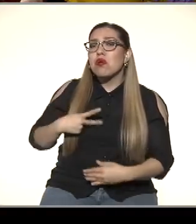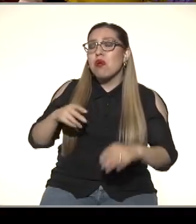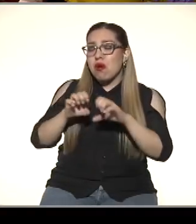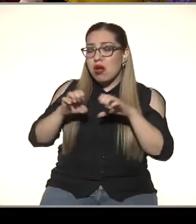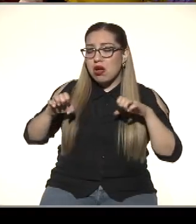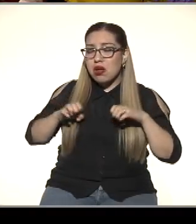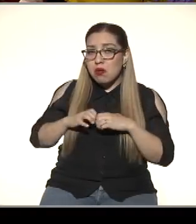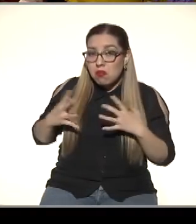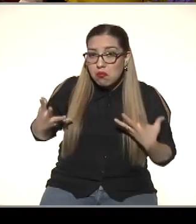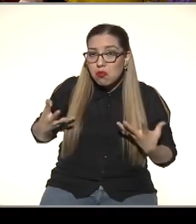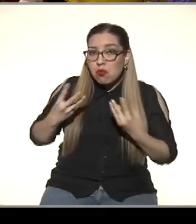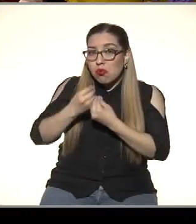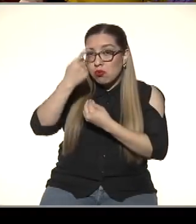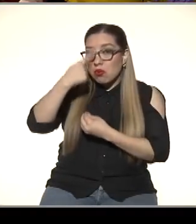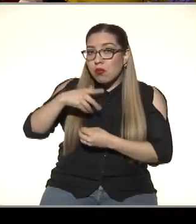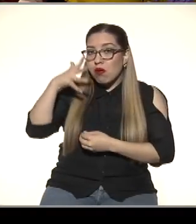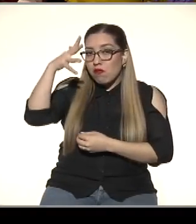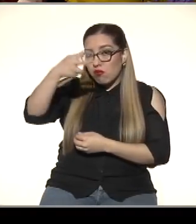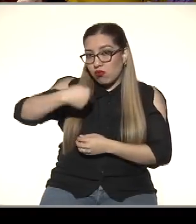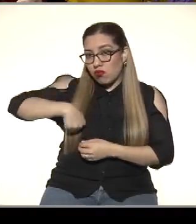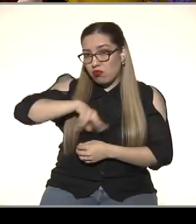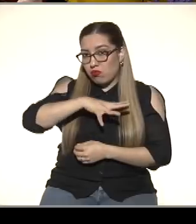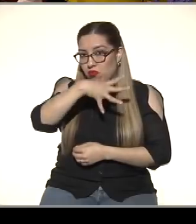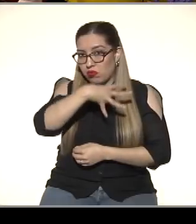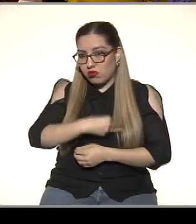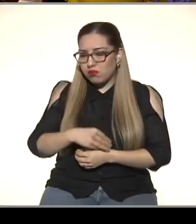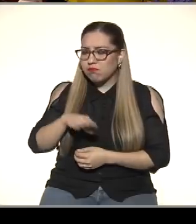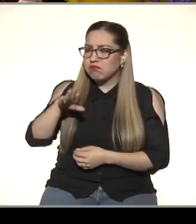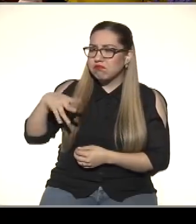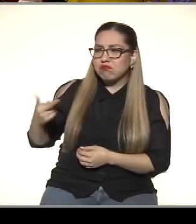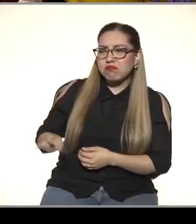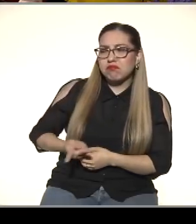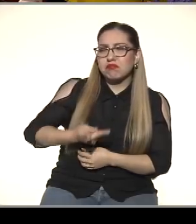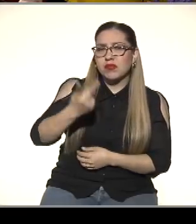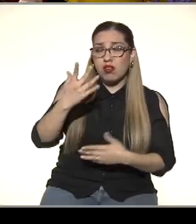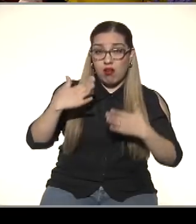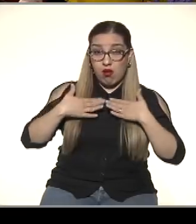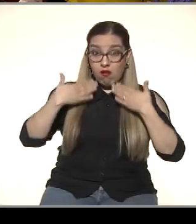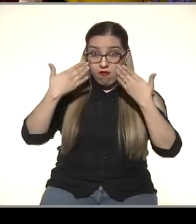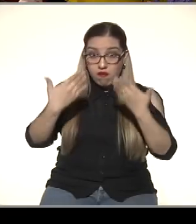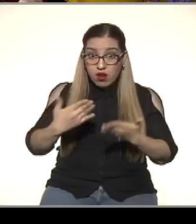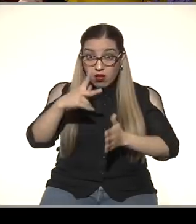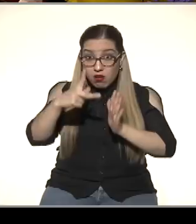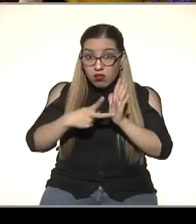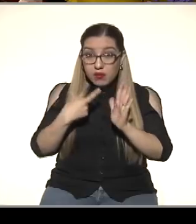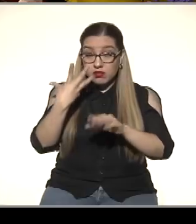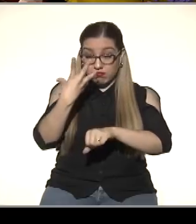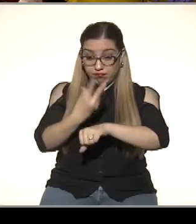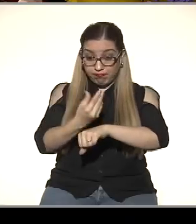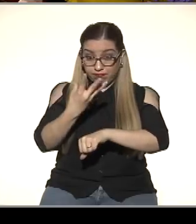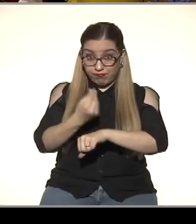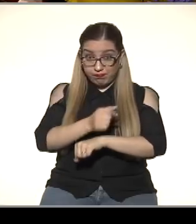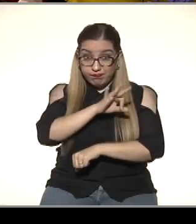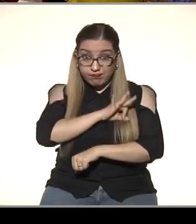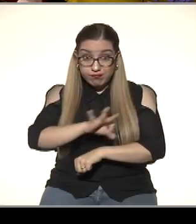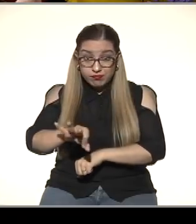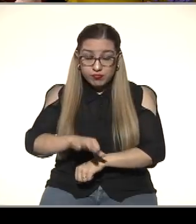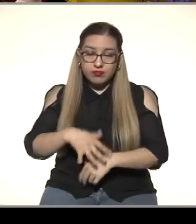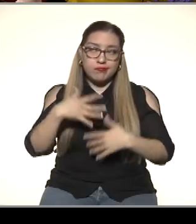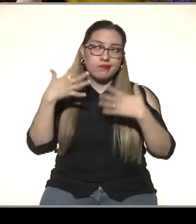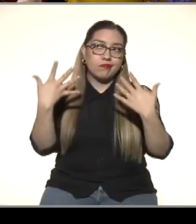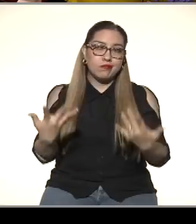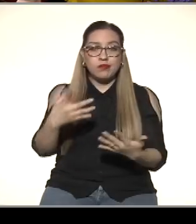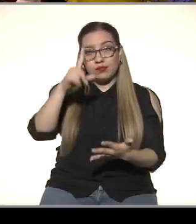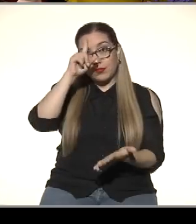con los hijos, ¿no? ¿La confianza se repara? En general, no digo nada más. Yo creo que sí,